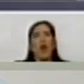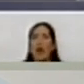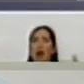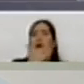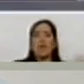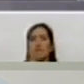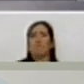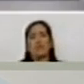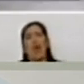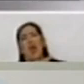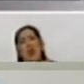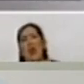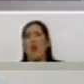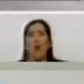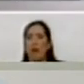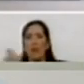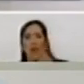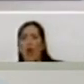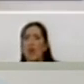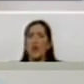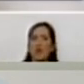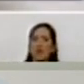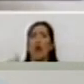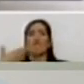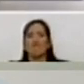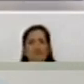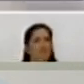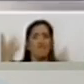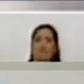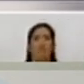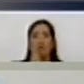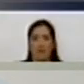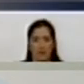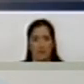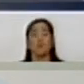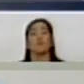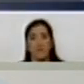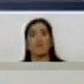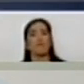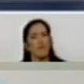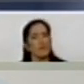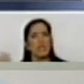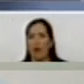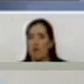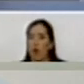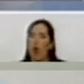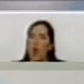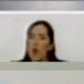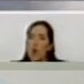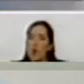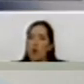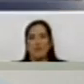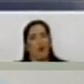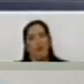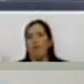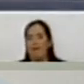siga creciendo, siga incluyendo, siga desarrollándose. Y por último, un principio central, que es una verdadera victoria en esta lucha que estamos dando y